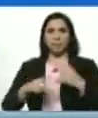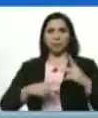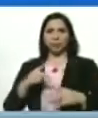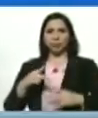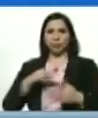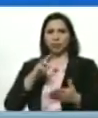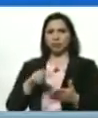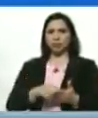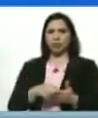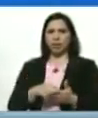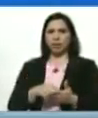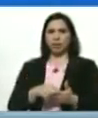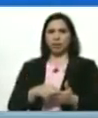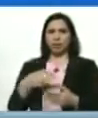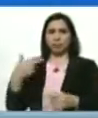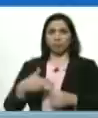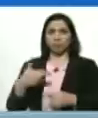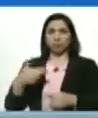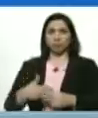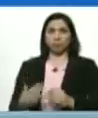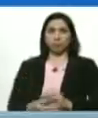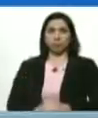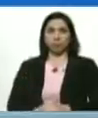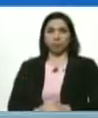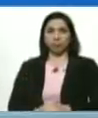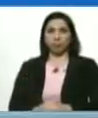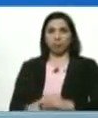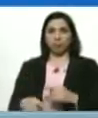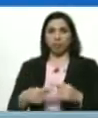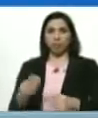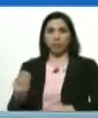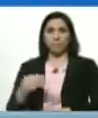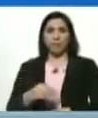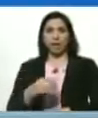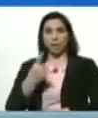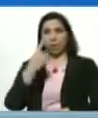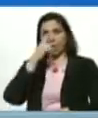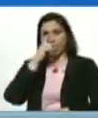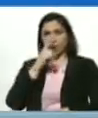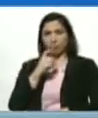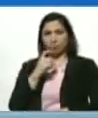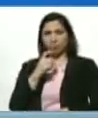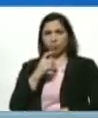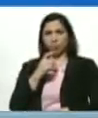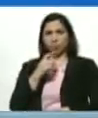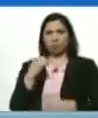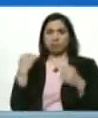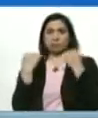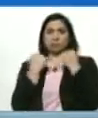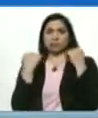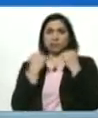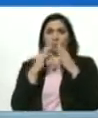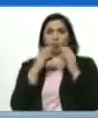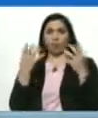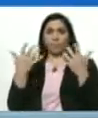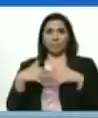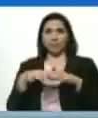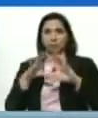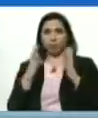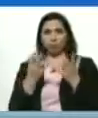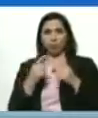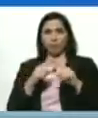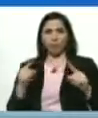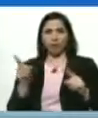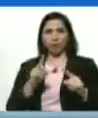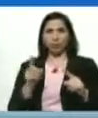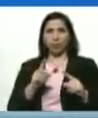de gasolina luego de más de un año apretando a todas las empresas en el mundo para que